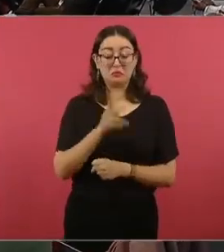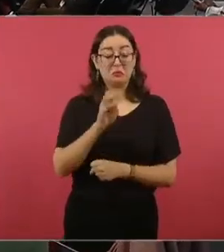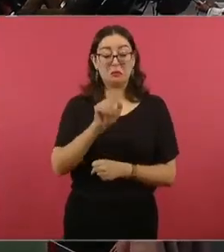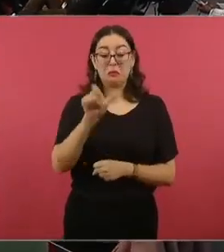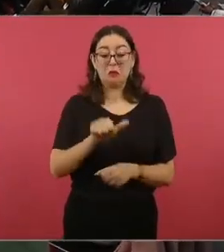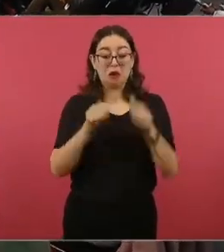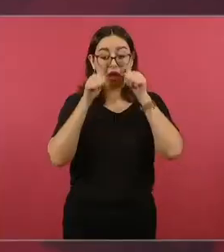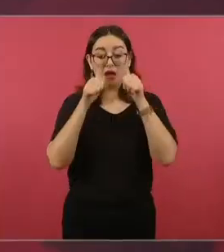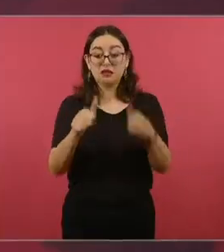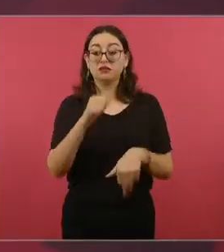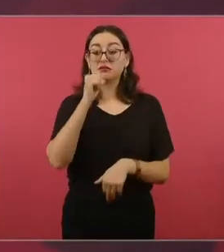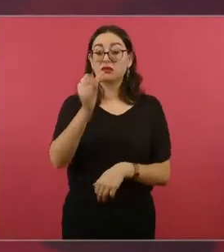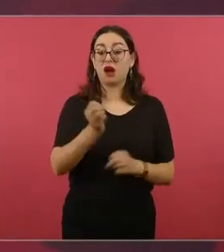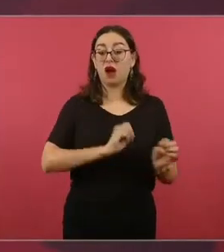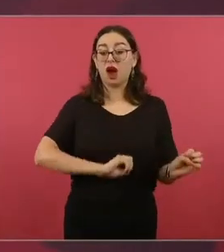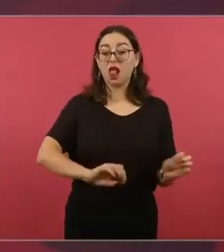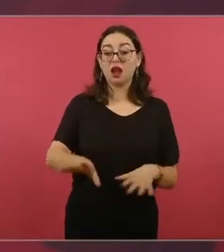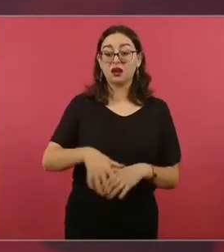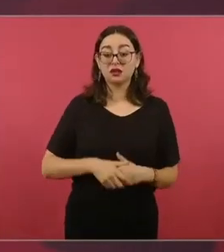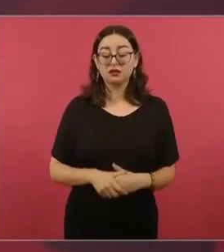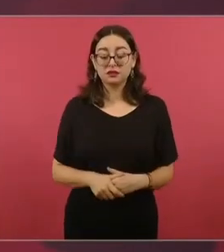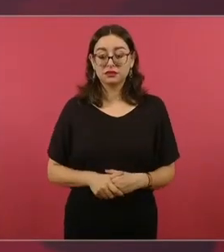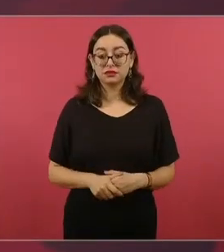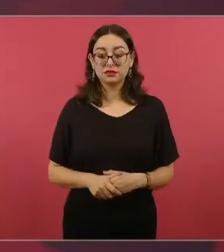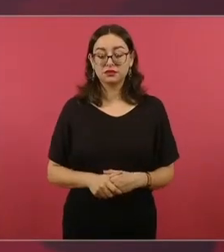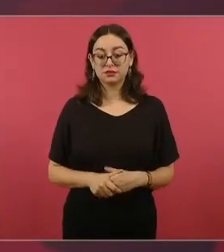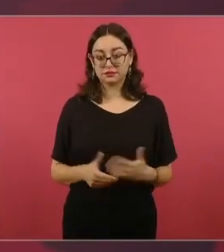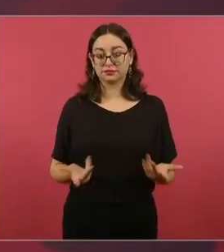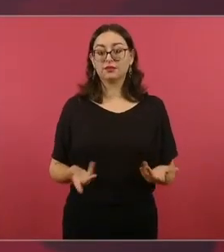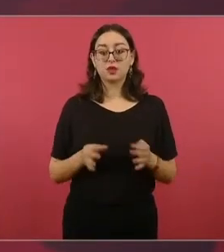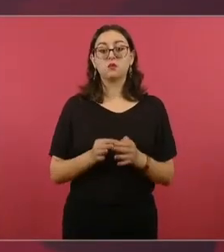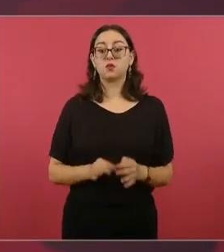producción, repetirla, porque es importante.